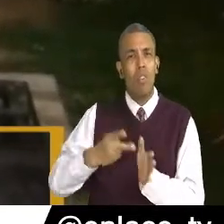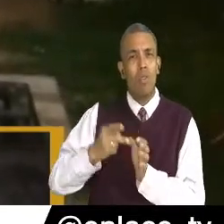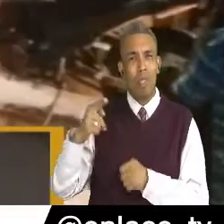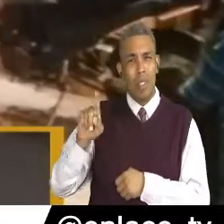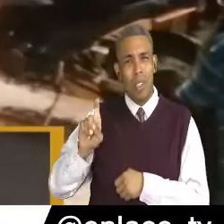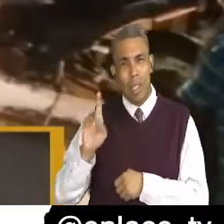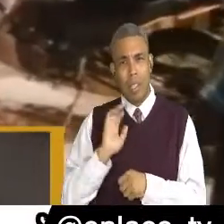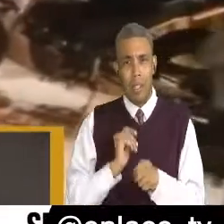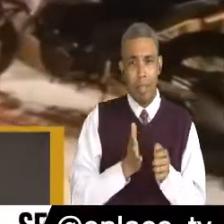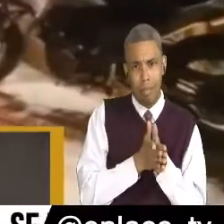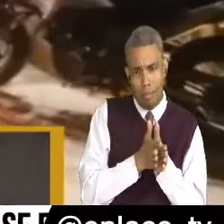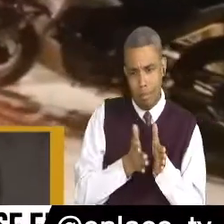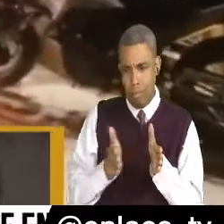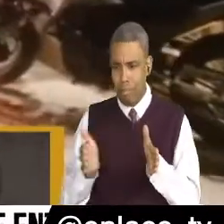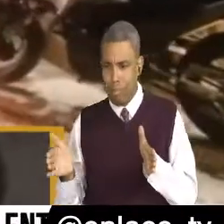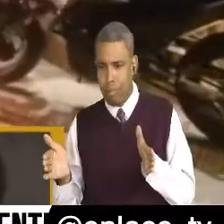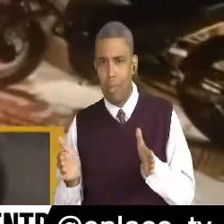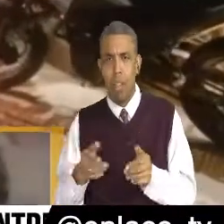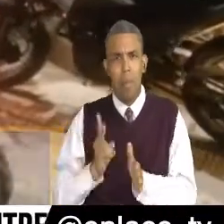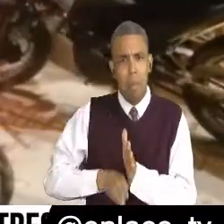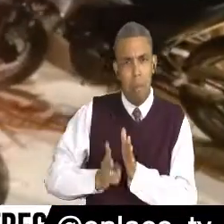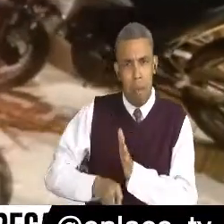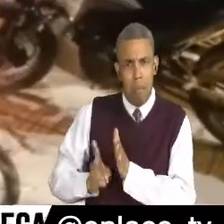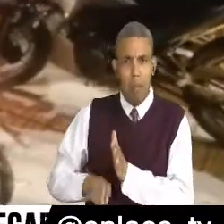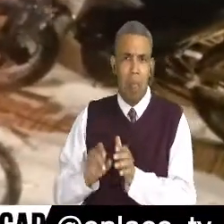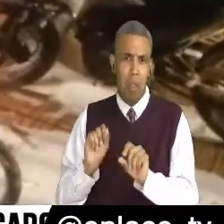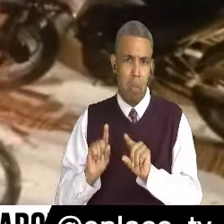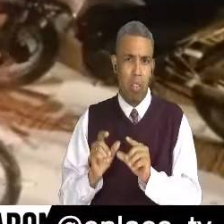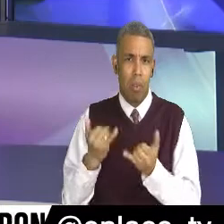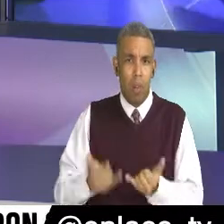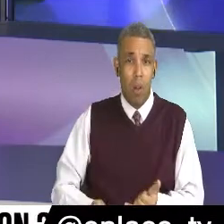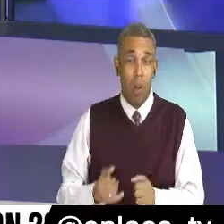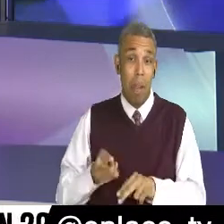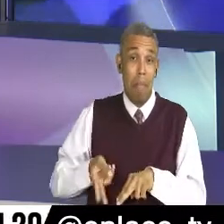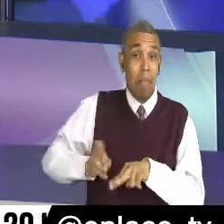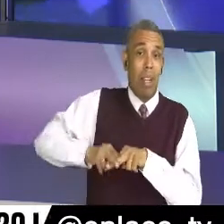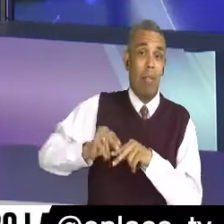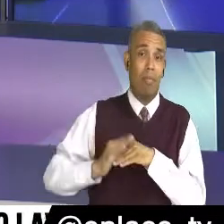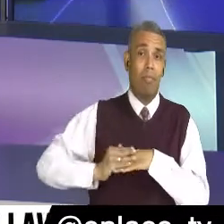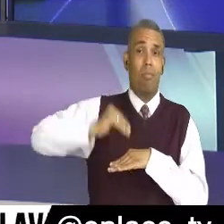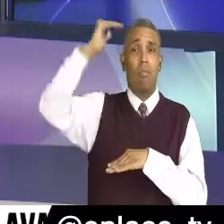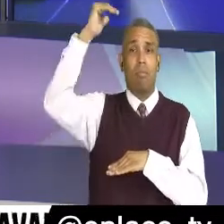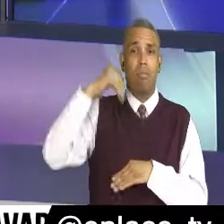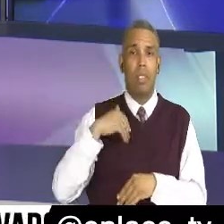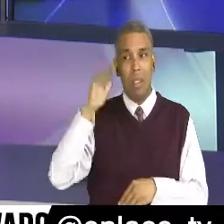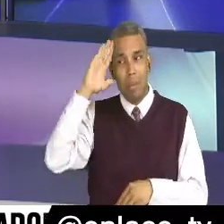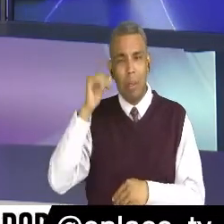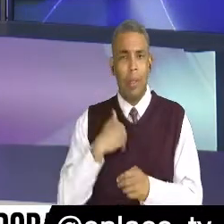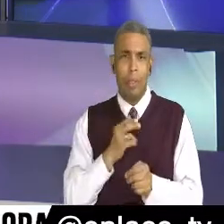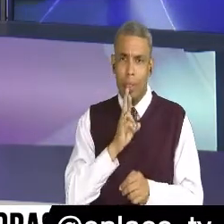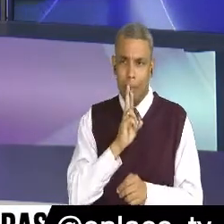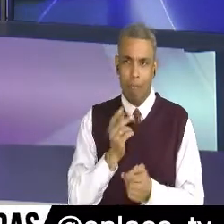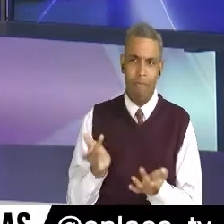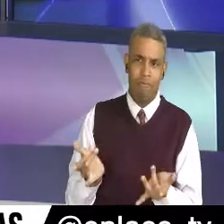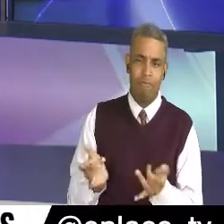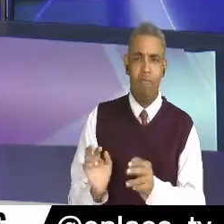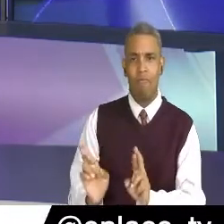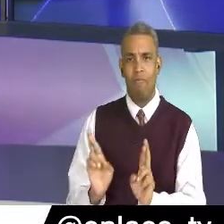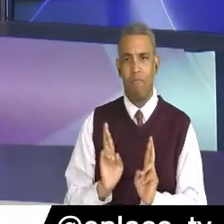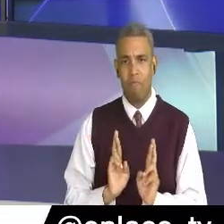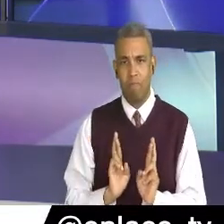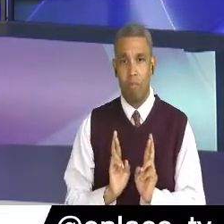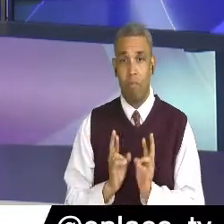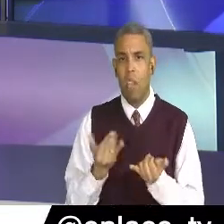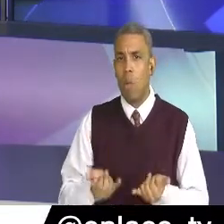homicidios. Se está a la espera del pronunciamiento de las autoridades. La policía se pronunció en los últimos minutos